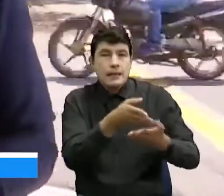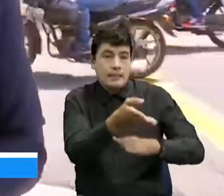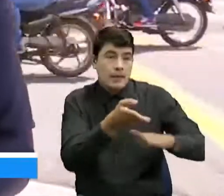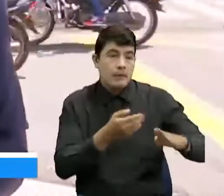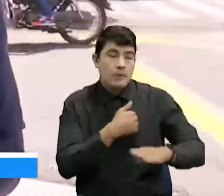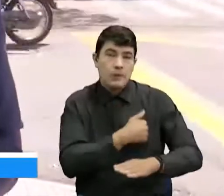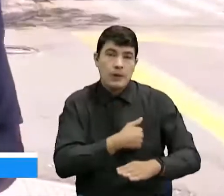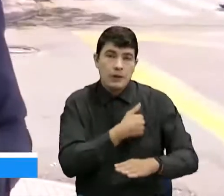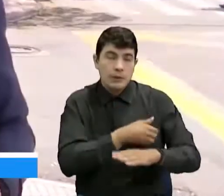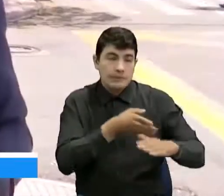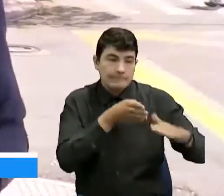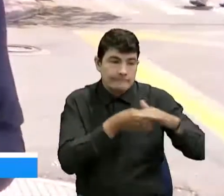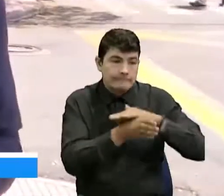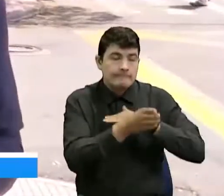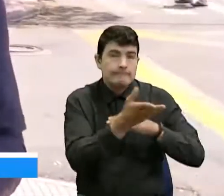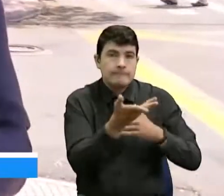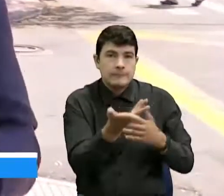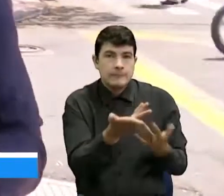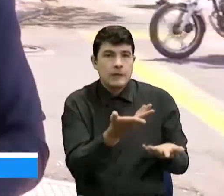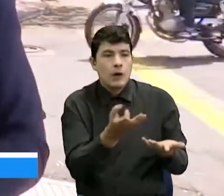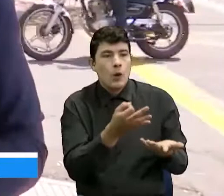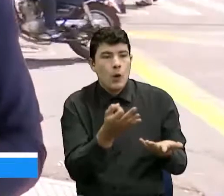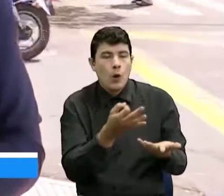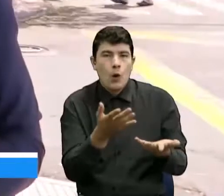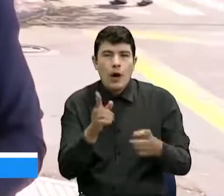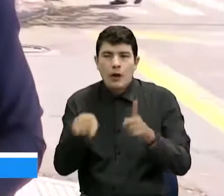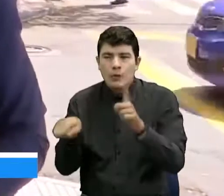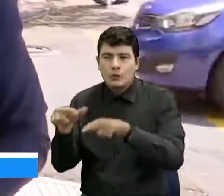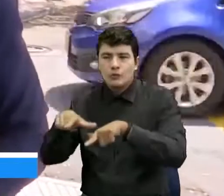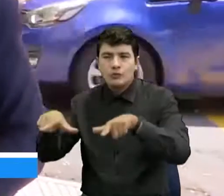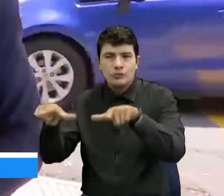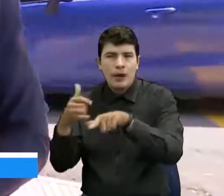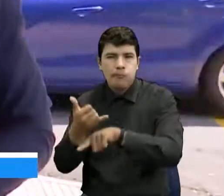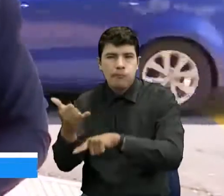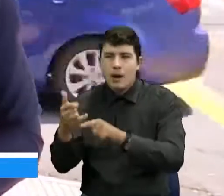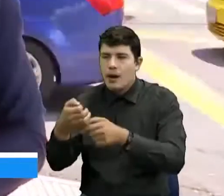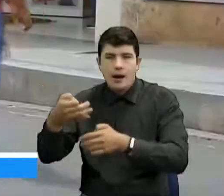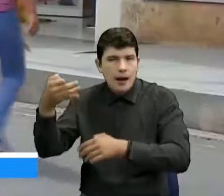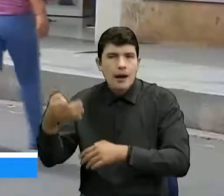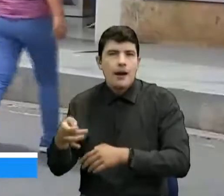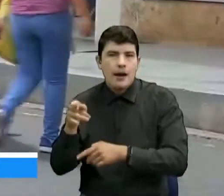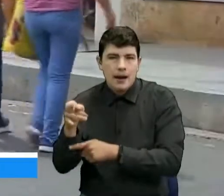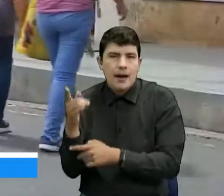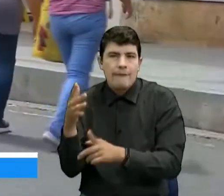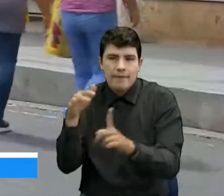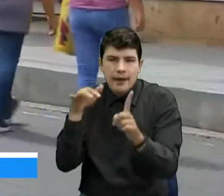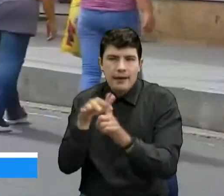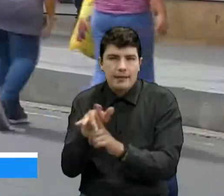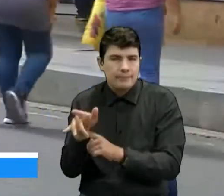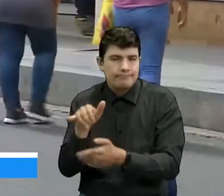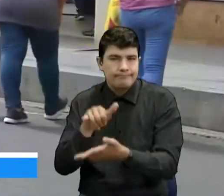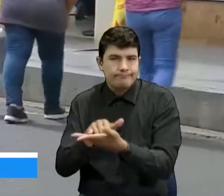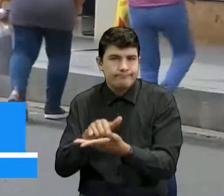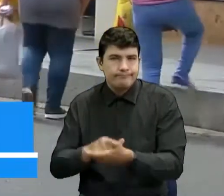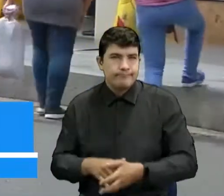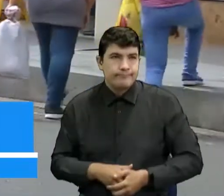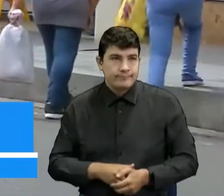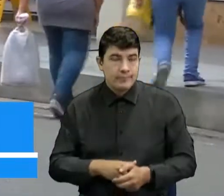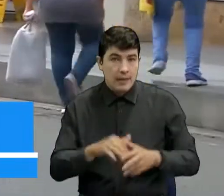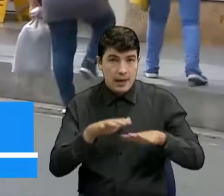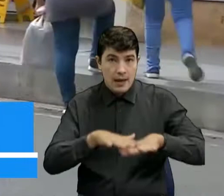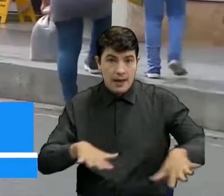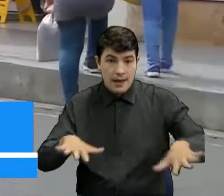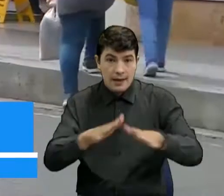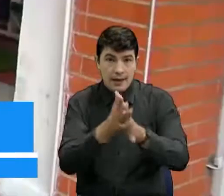los potenciales clientes. ¿En qué consiste y cuál es la problemática? Se los presentamos en el siguiente informe. Quienes tienen negocios legalmente constituidos en la zona céntrica